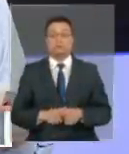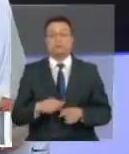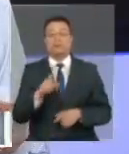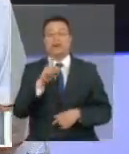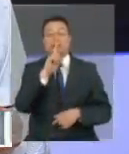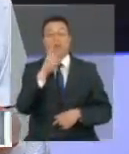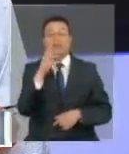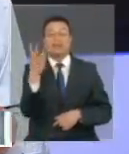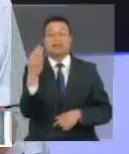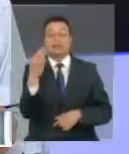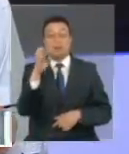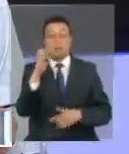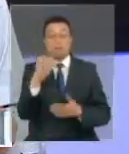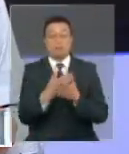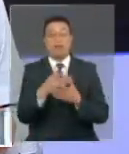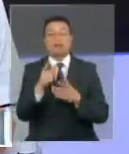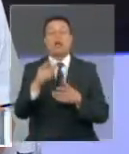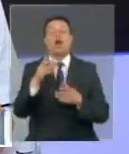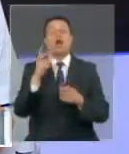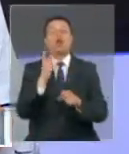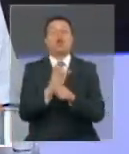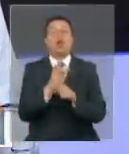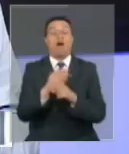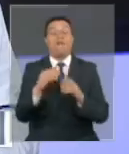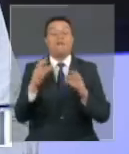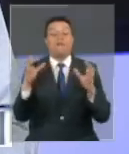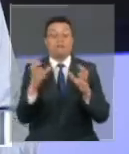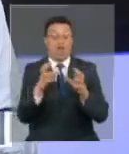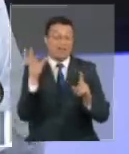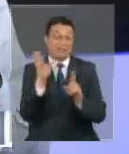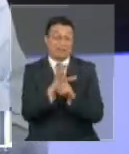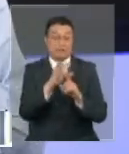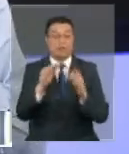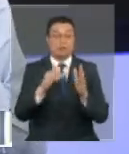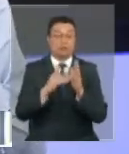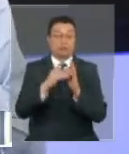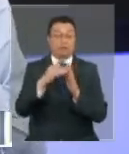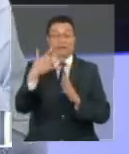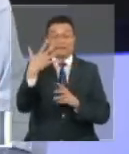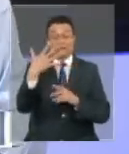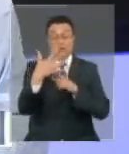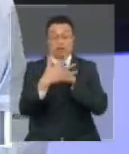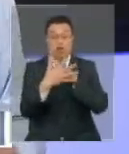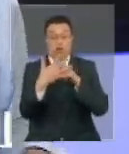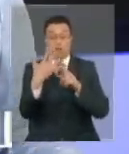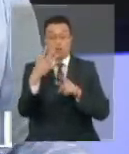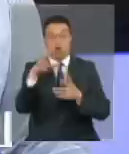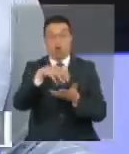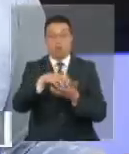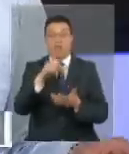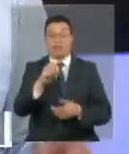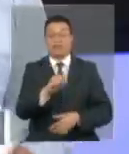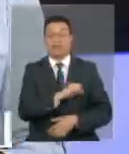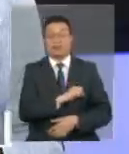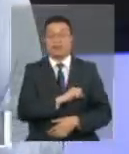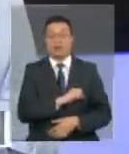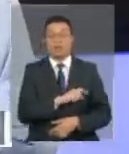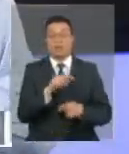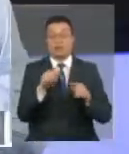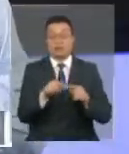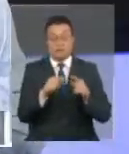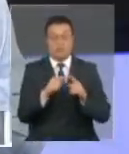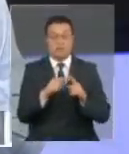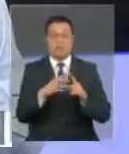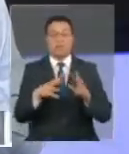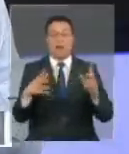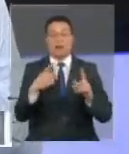Tele 13, Paz Ciudadana, robo con violencia crece significativamente en 5 comunas de Santiago. Y aquí está el dato